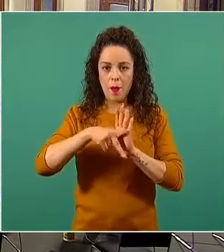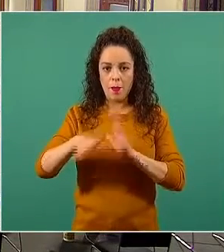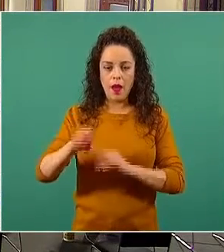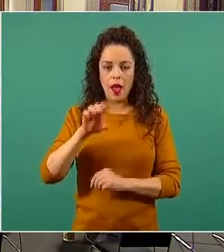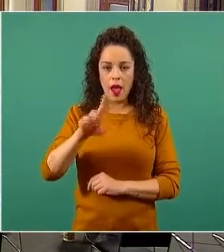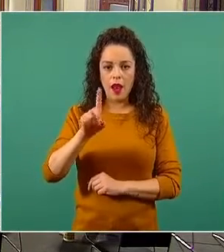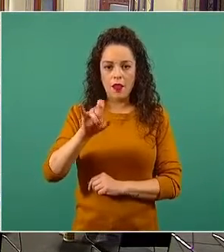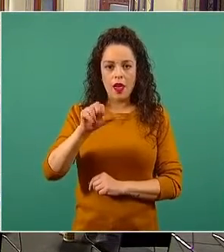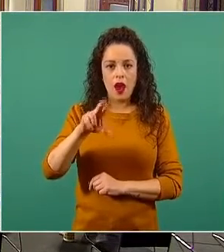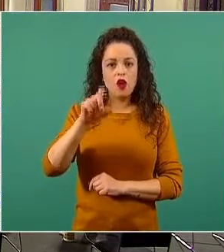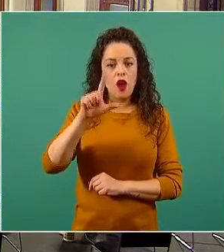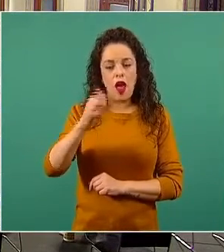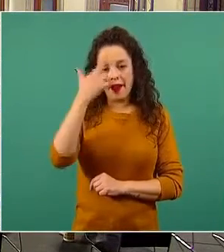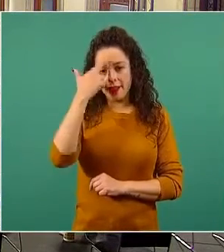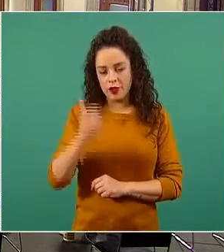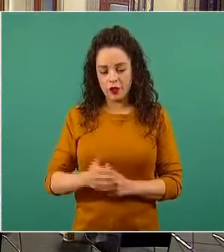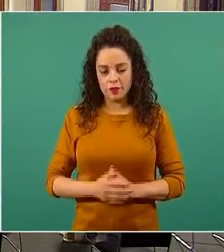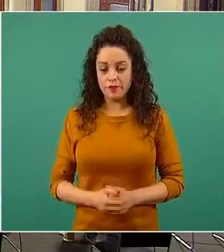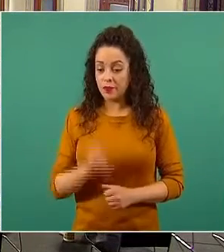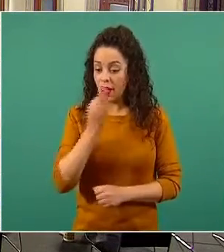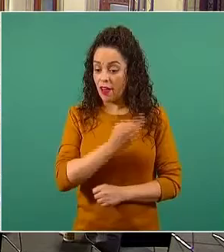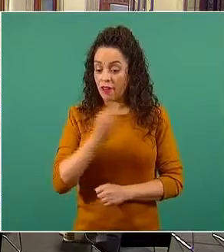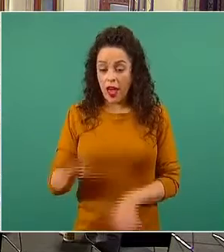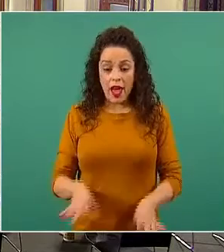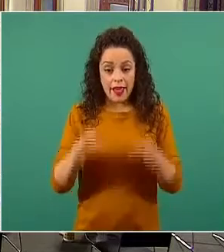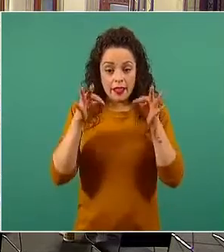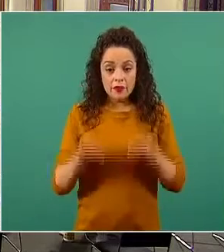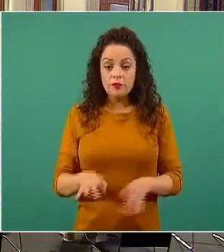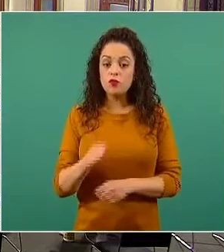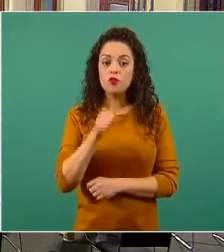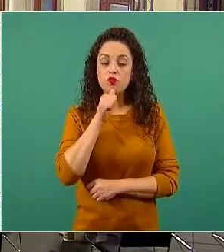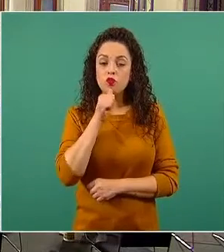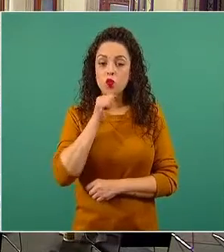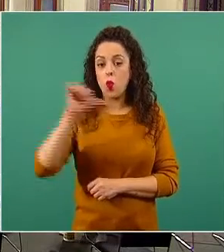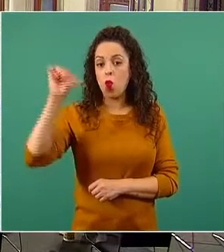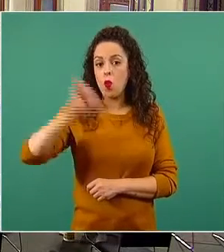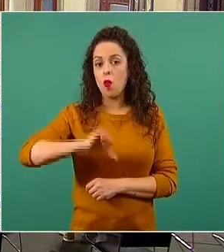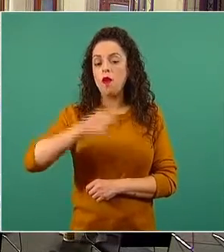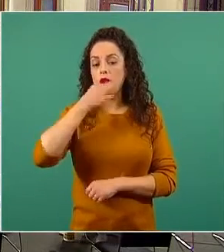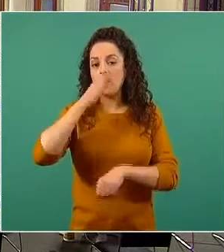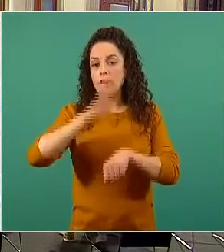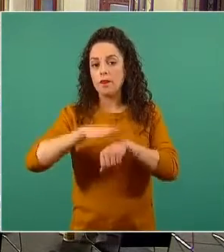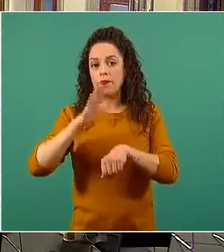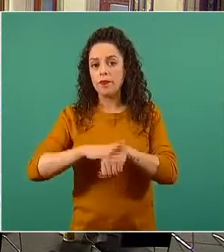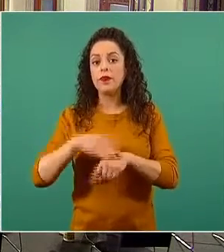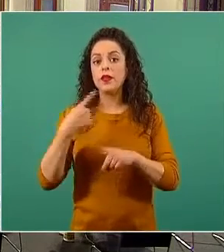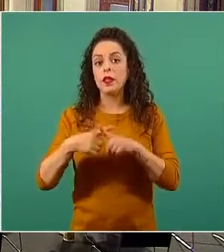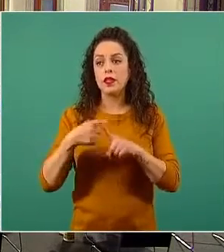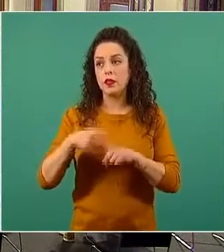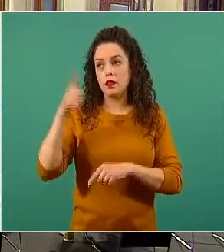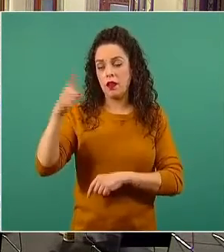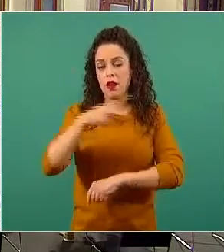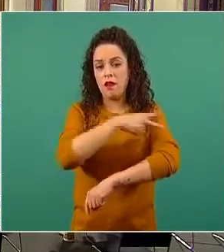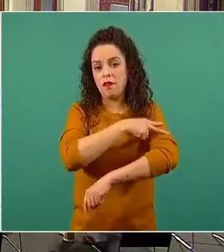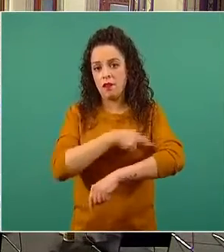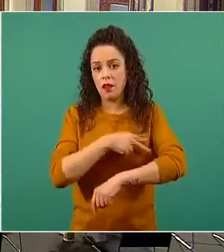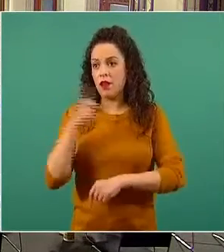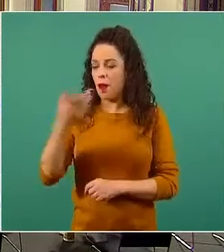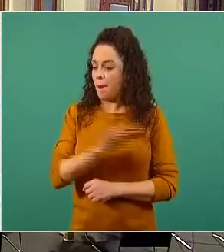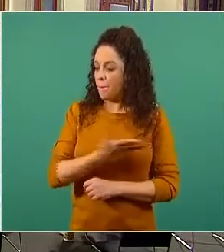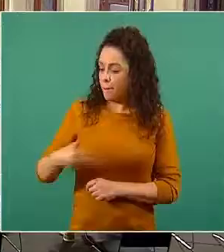No sabemos todavía la fecha específica. Hoy se lo comunicó directamente la vicepresidenta Kamala Harris al presidente López